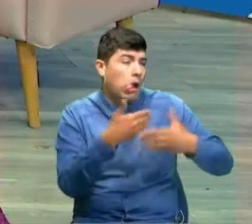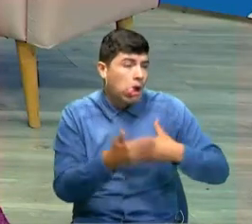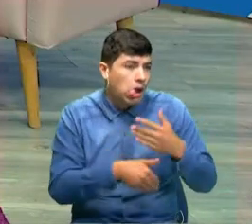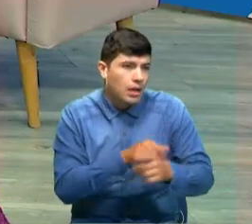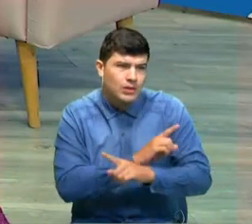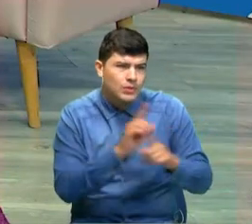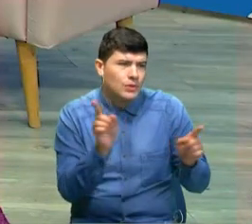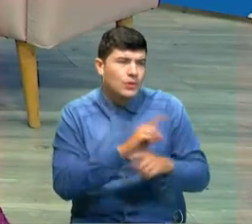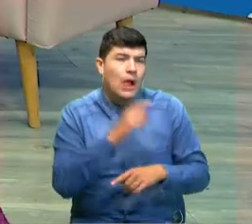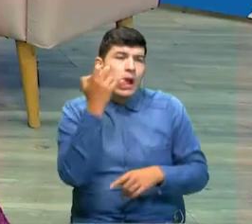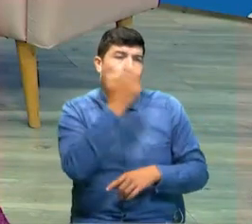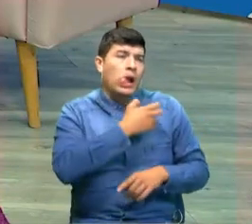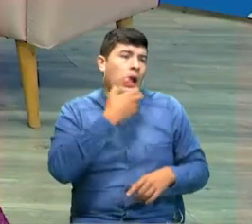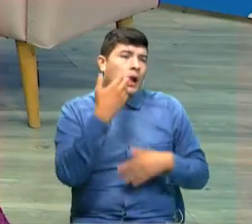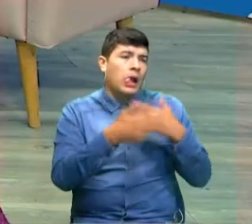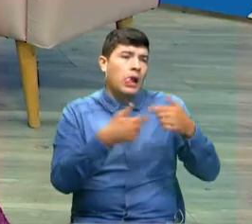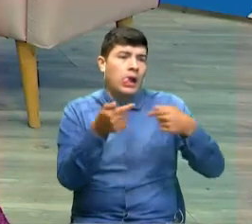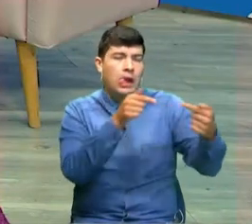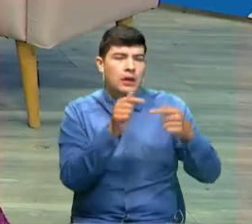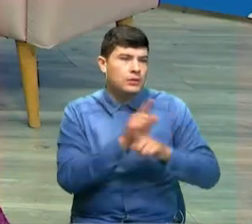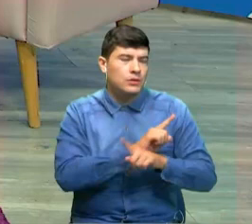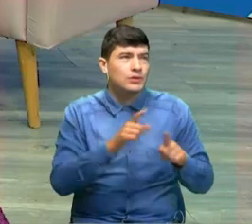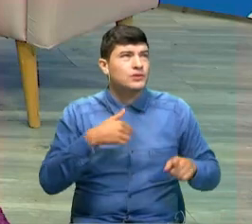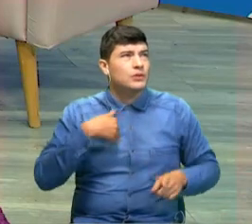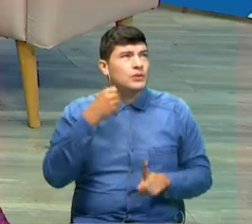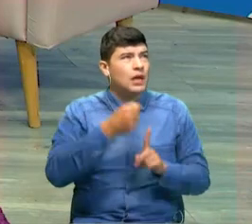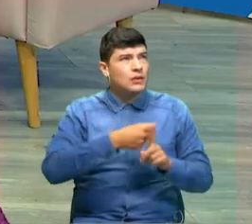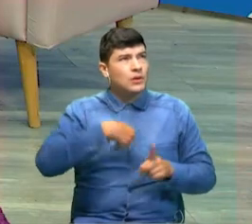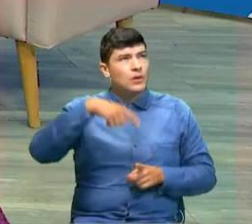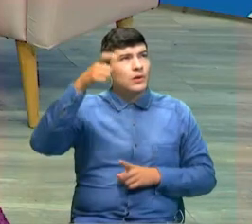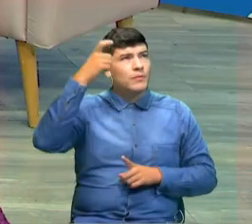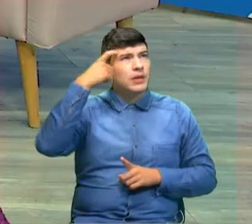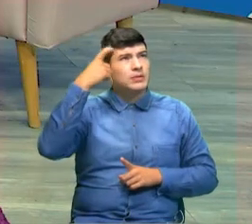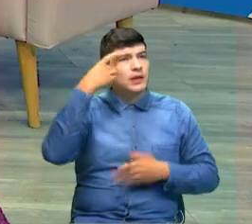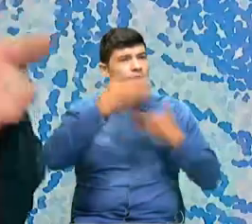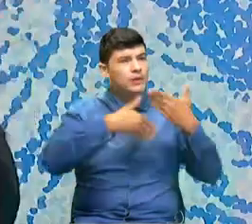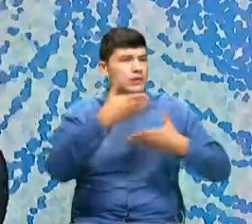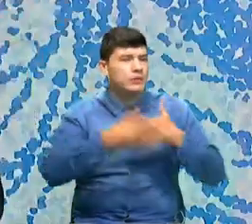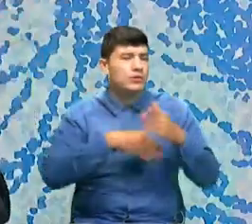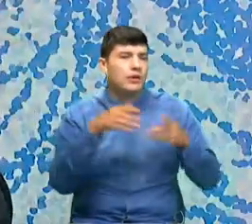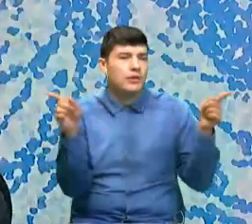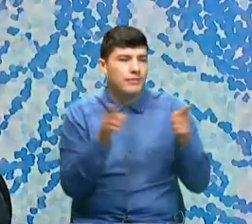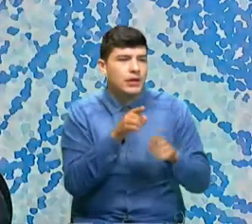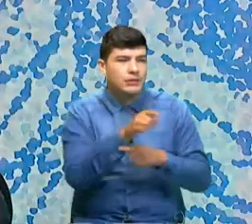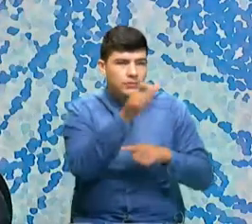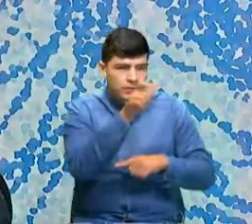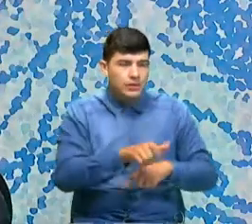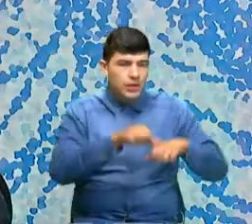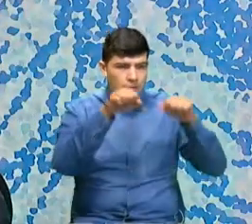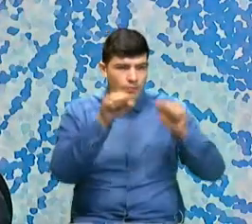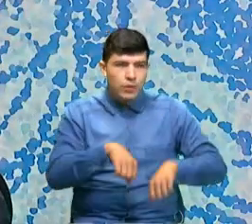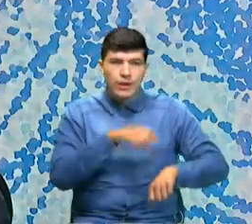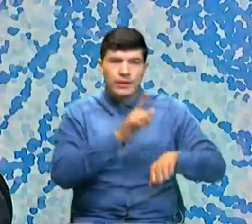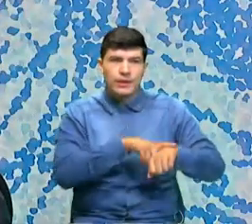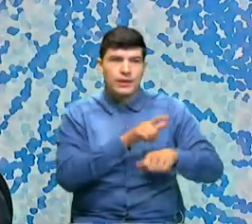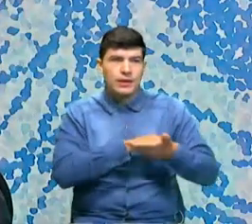proceso verbal sumario. ¿Sí? Estoy intentando es pensar en las vías más cortas para que él pueda solucionar en forma pronta la...